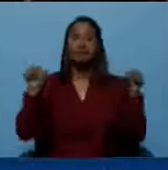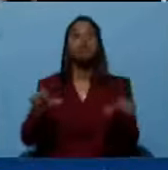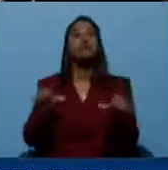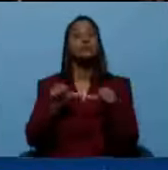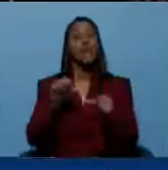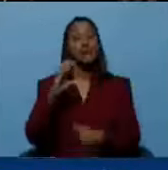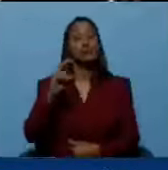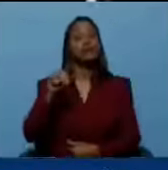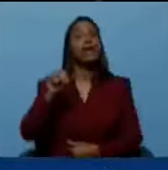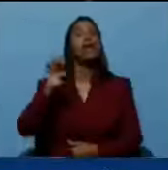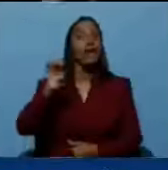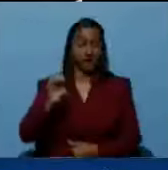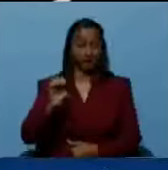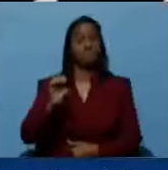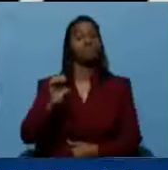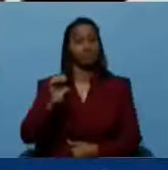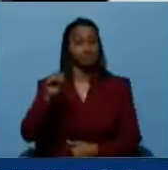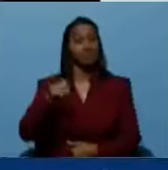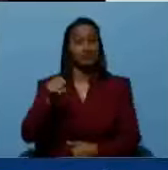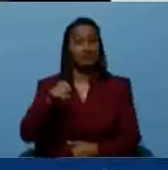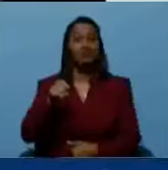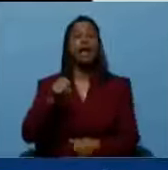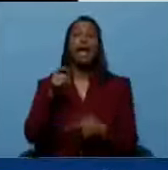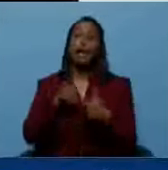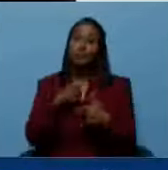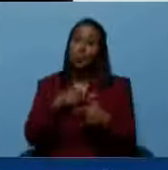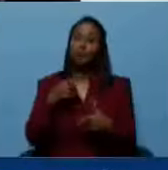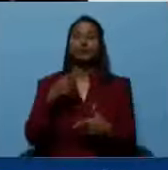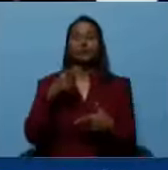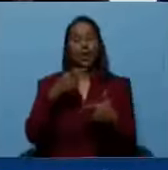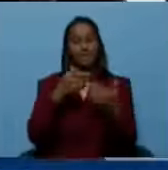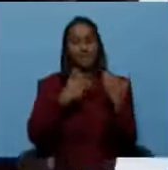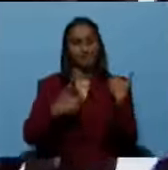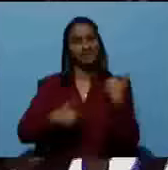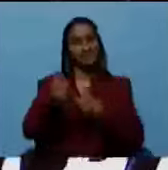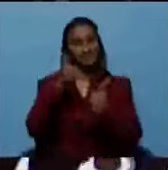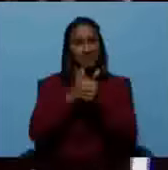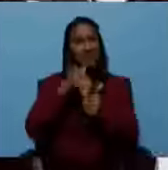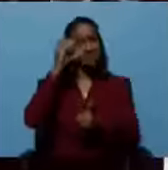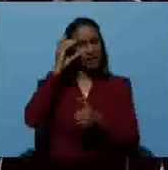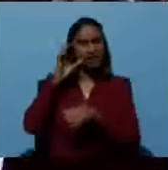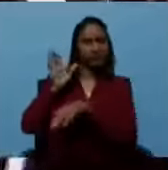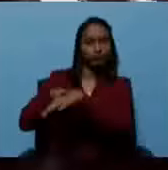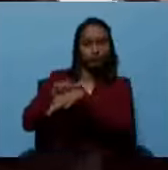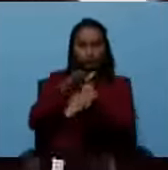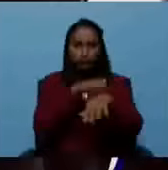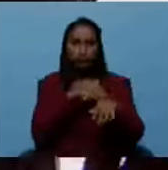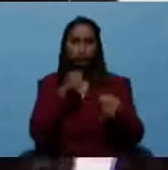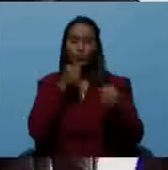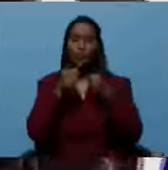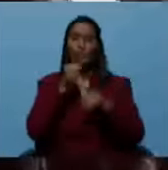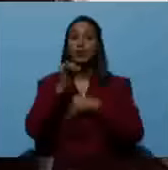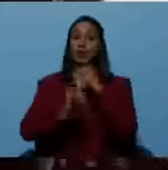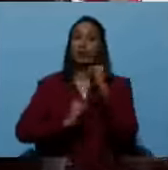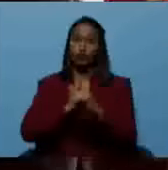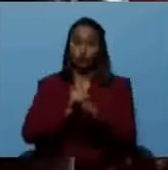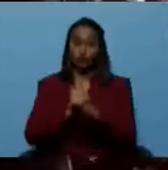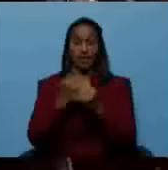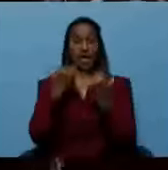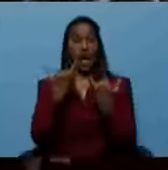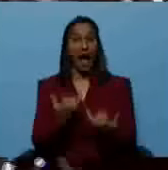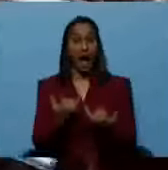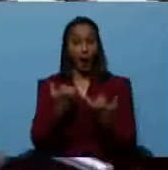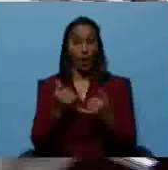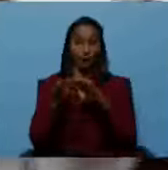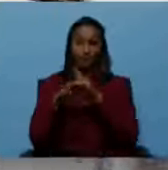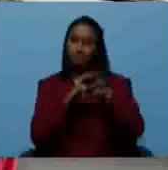Nacional Electoral, justamente hacia esa convocatoria, porque es necesario y es importante. Vemos a través de las imágenes que compartimos